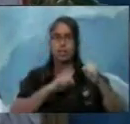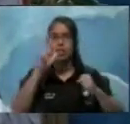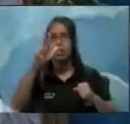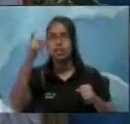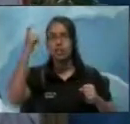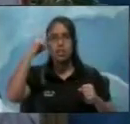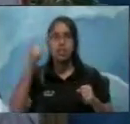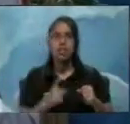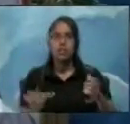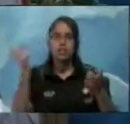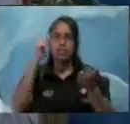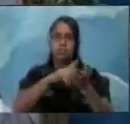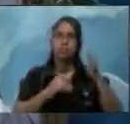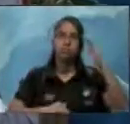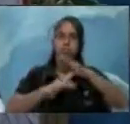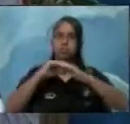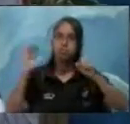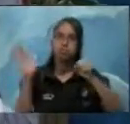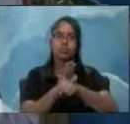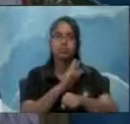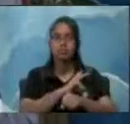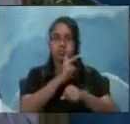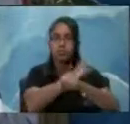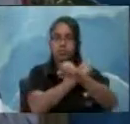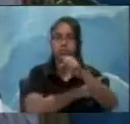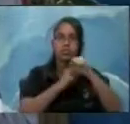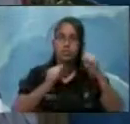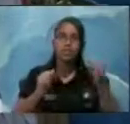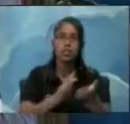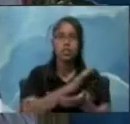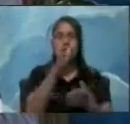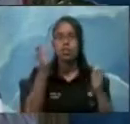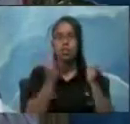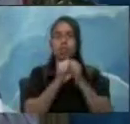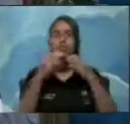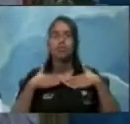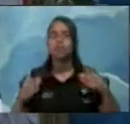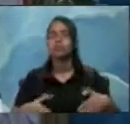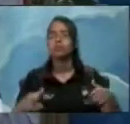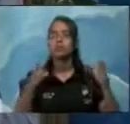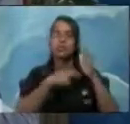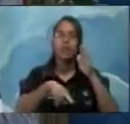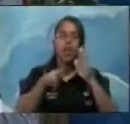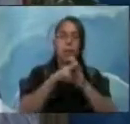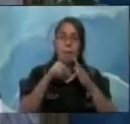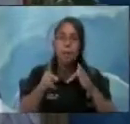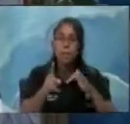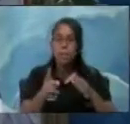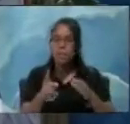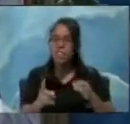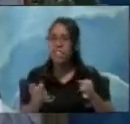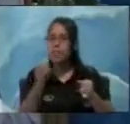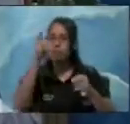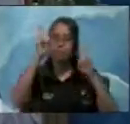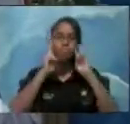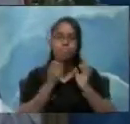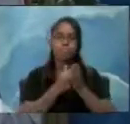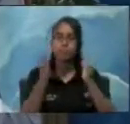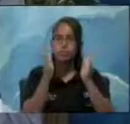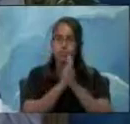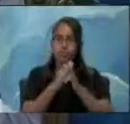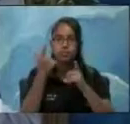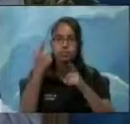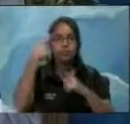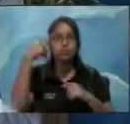levantaría lleno de poder de gloria con un cuerpo totalmente incorruptible Para qué para que